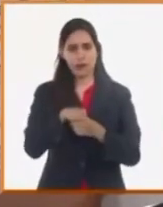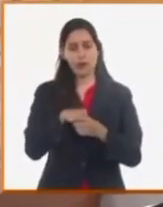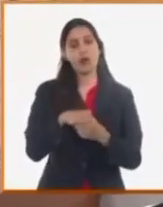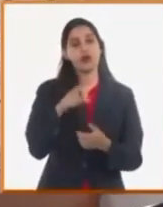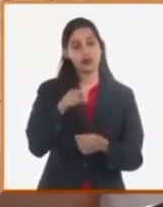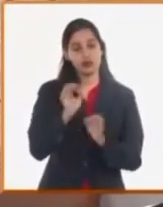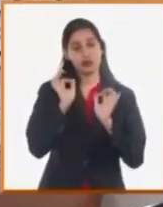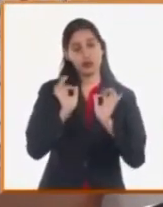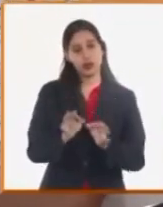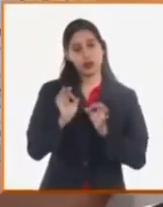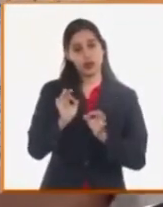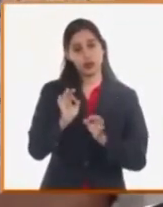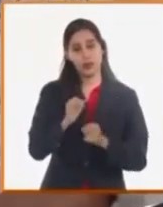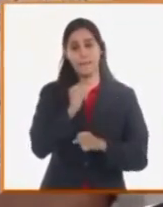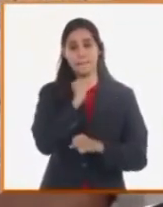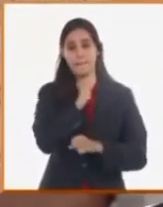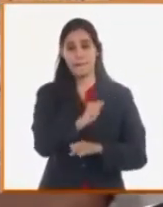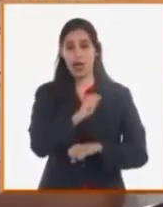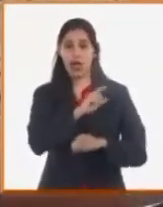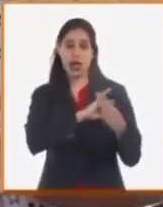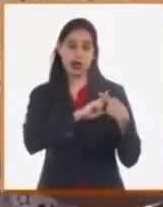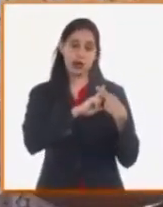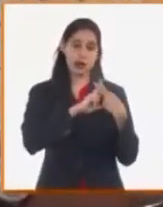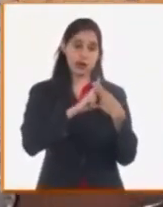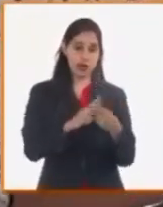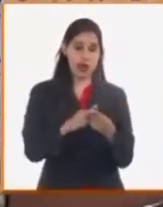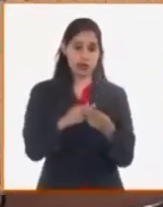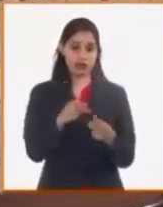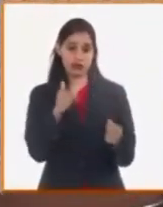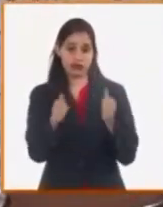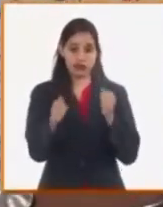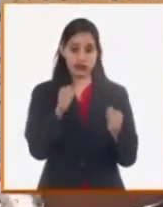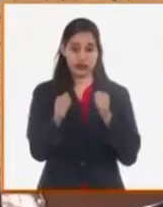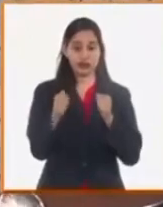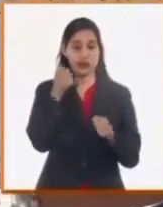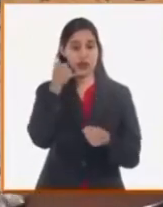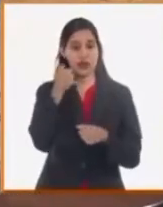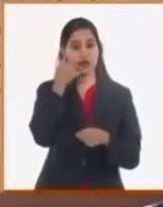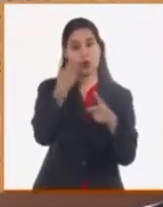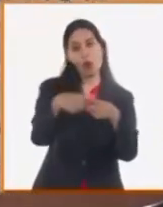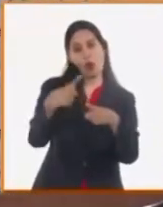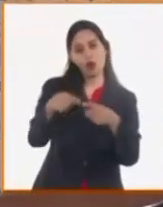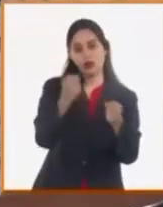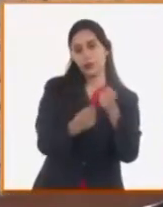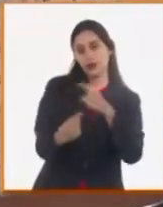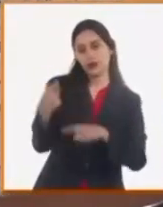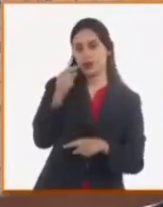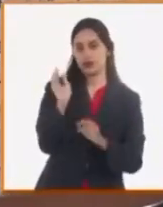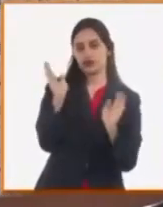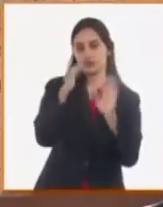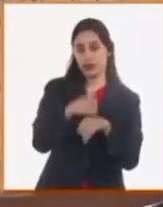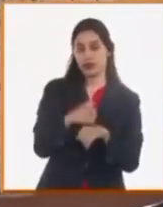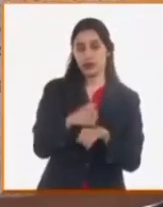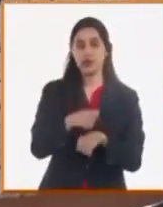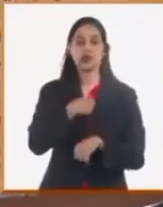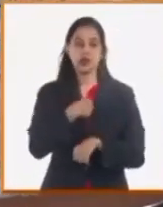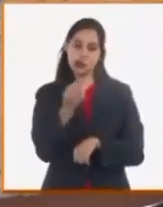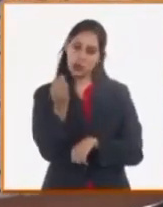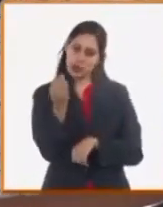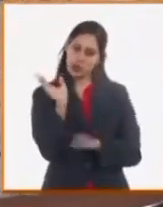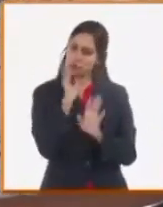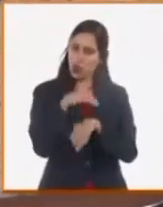su mayoría tenga más compromiso con el teléfono celular que con otras cosas que son esenciales sin embargo yo no desmiento